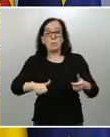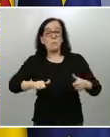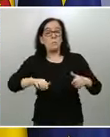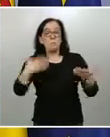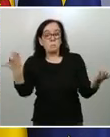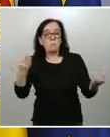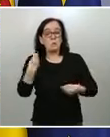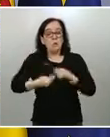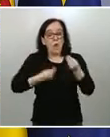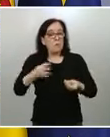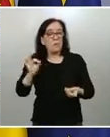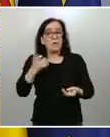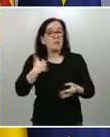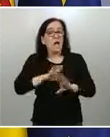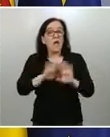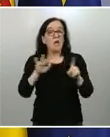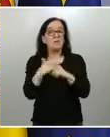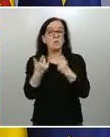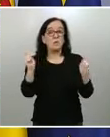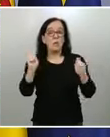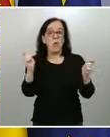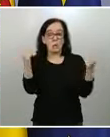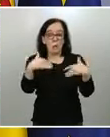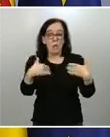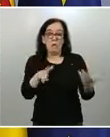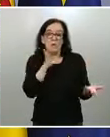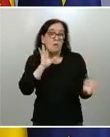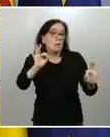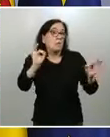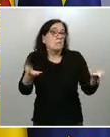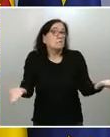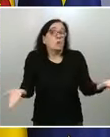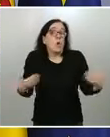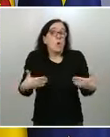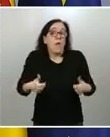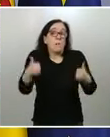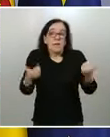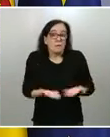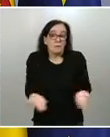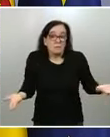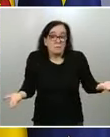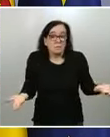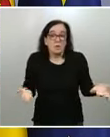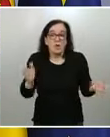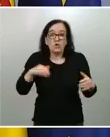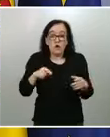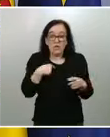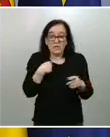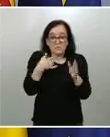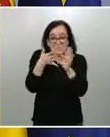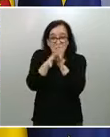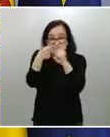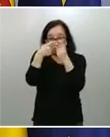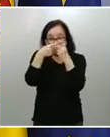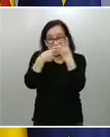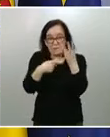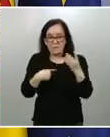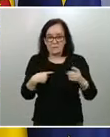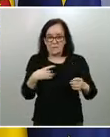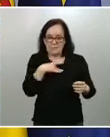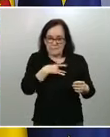pues evidentemente tampoco hay razones de fuerza mayor en definitiva todo esto que nos ha costado tanto esfuerzo